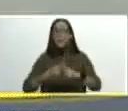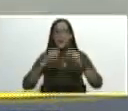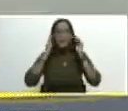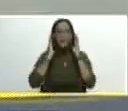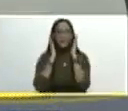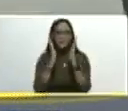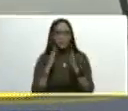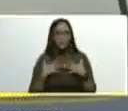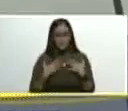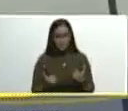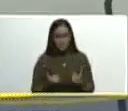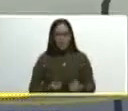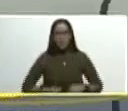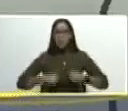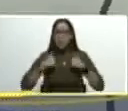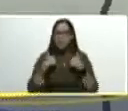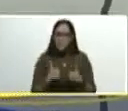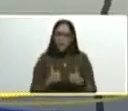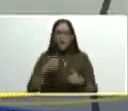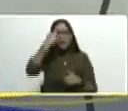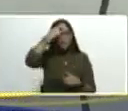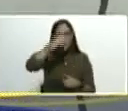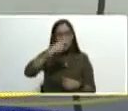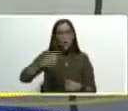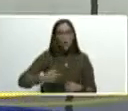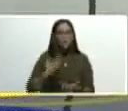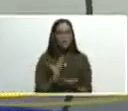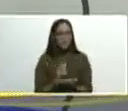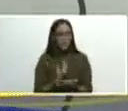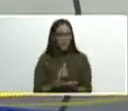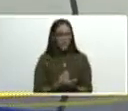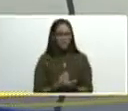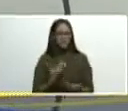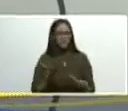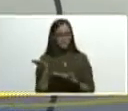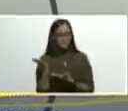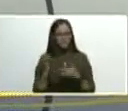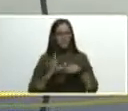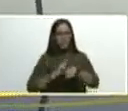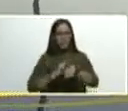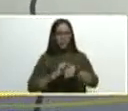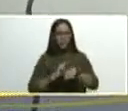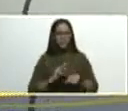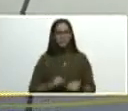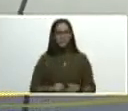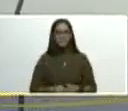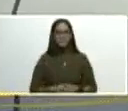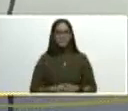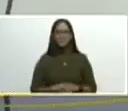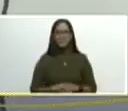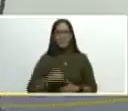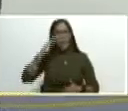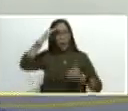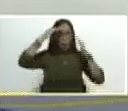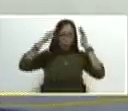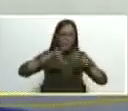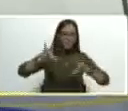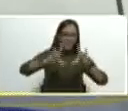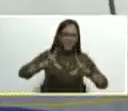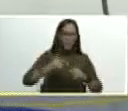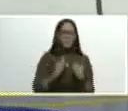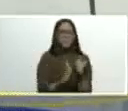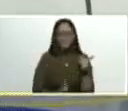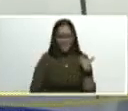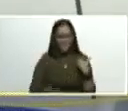asistencia de salud de manera oportuna al pueblo monaguense. Adelante, doctora Yérica. Hola, mi querido presidente,